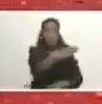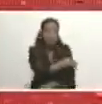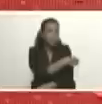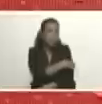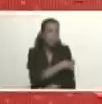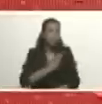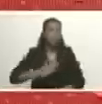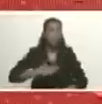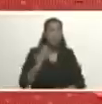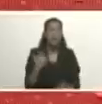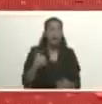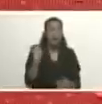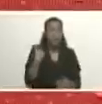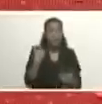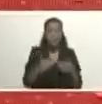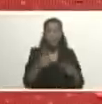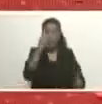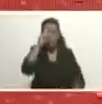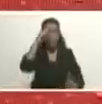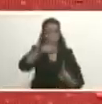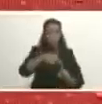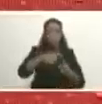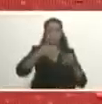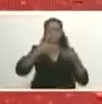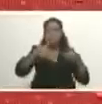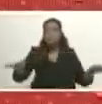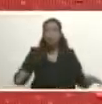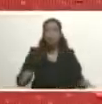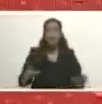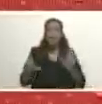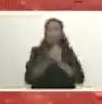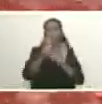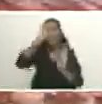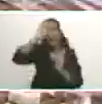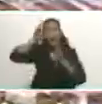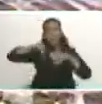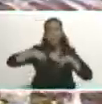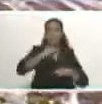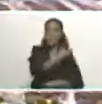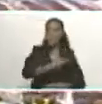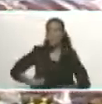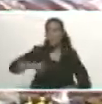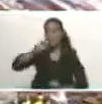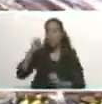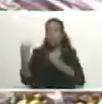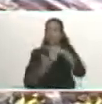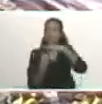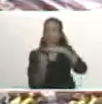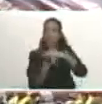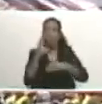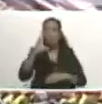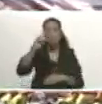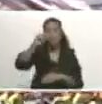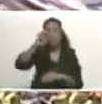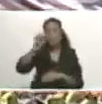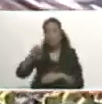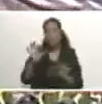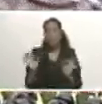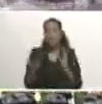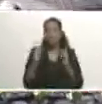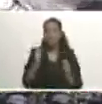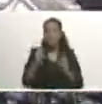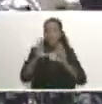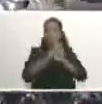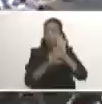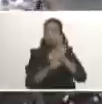nacional e internacional, con la finalidad de deslegitimizar la institucionalidad y fundamentar la tesis de un